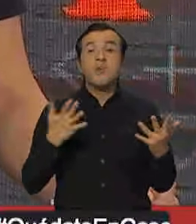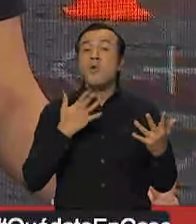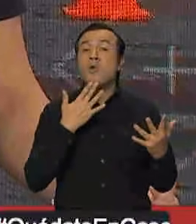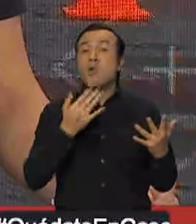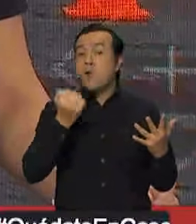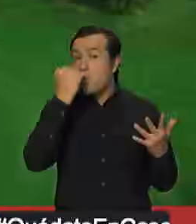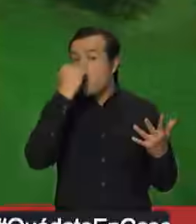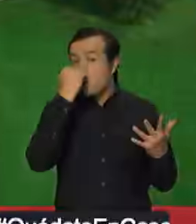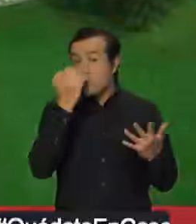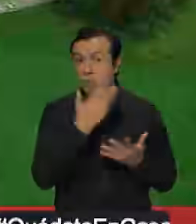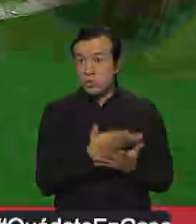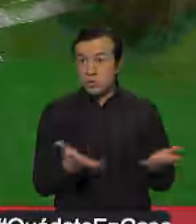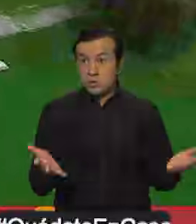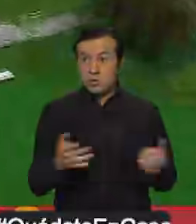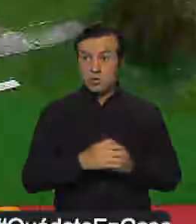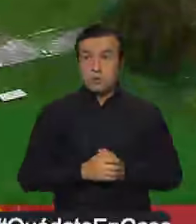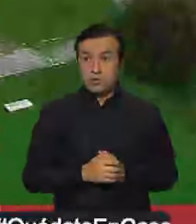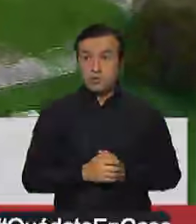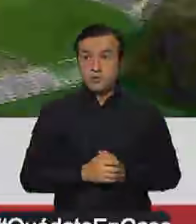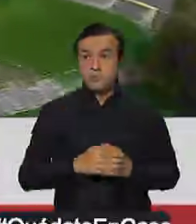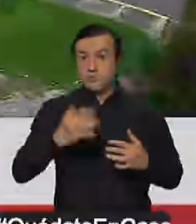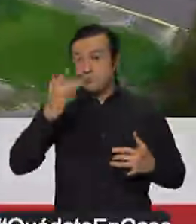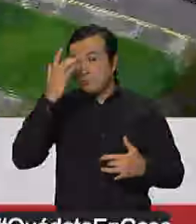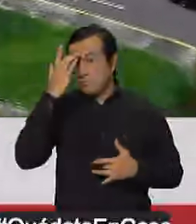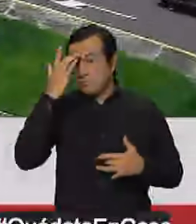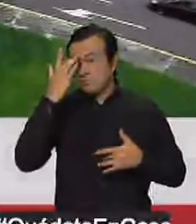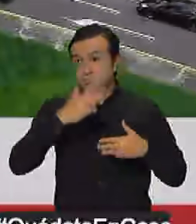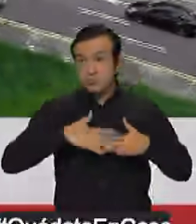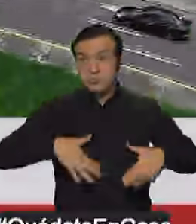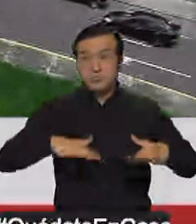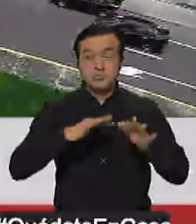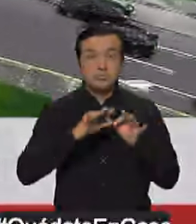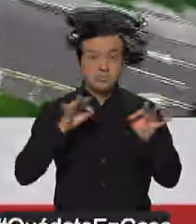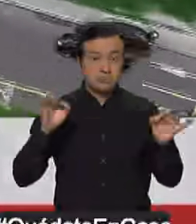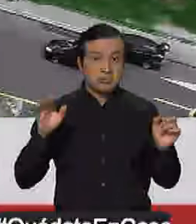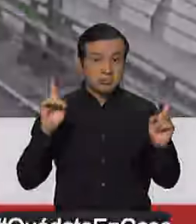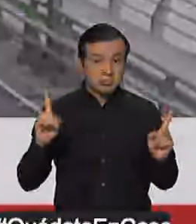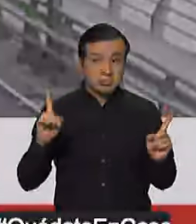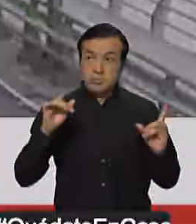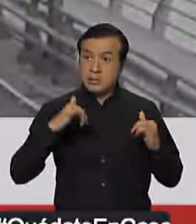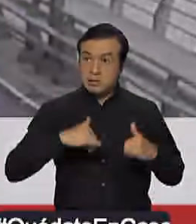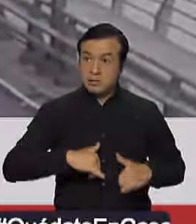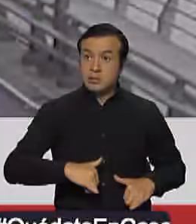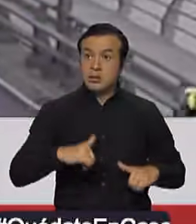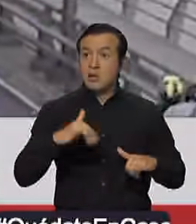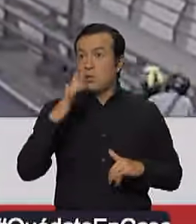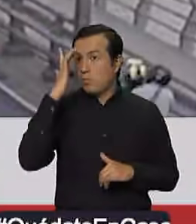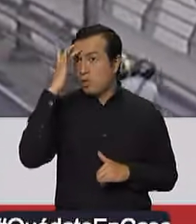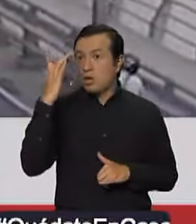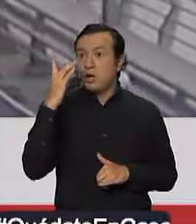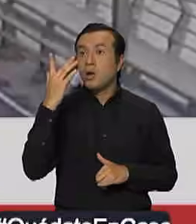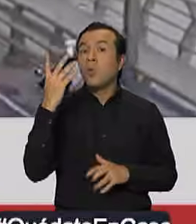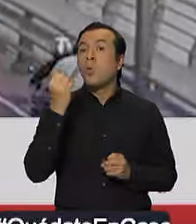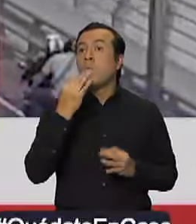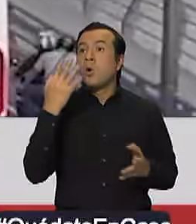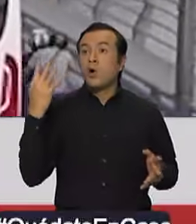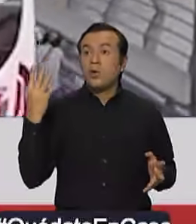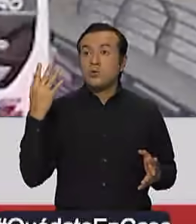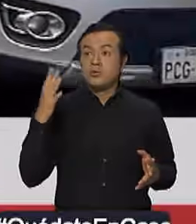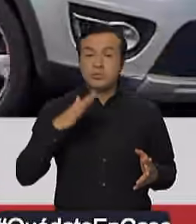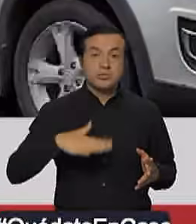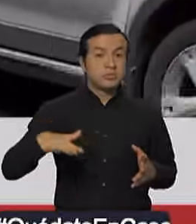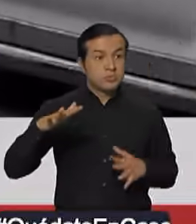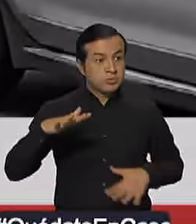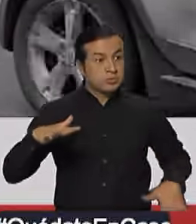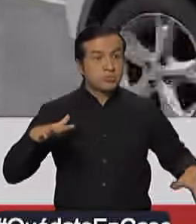rojo. El riesgo de contagio en la fase de distanciamiento no ha pasado. Esto a pesar de que más de medio centenar de cantones del